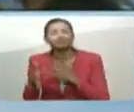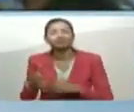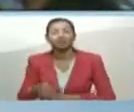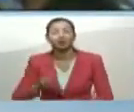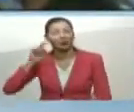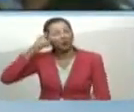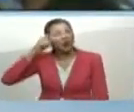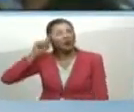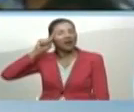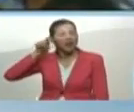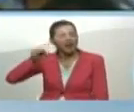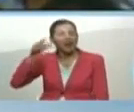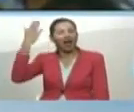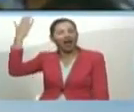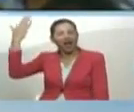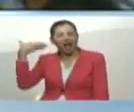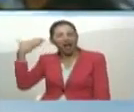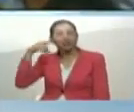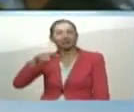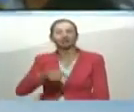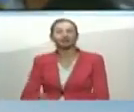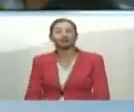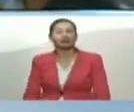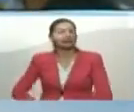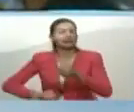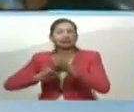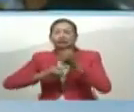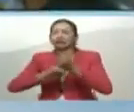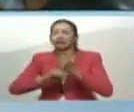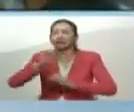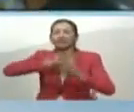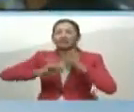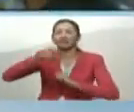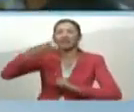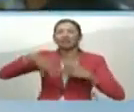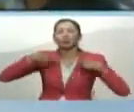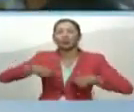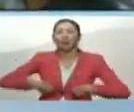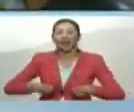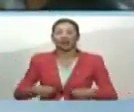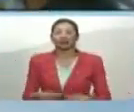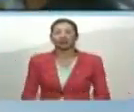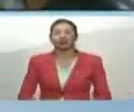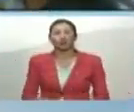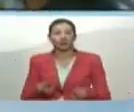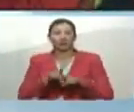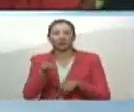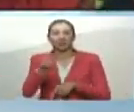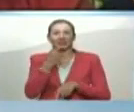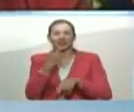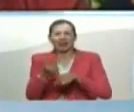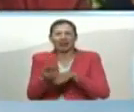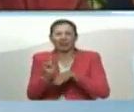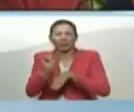más clara de los derechos humanos y como lo dijiste creo que hace unos